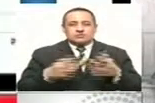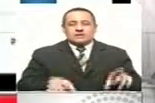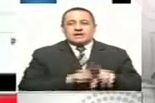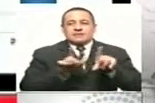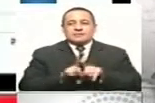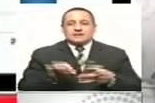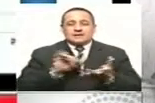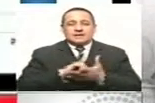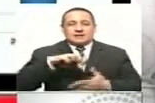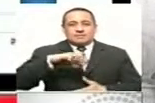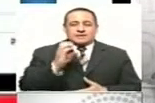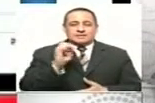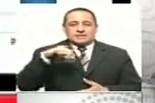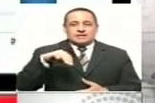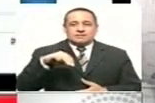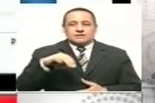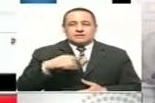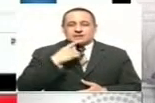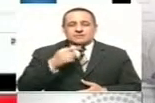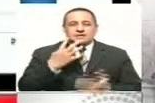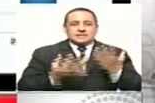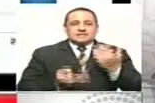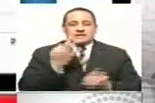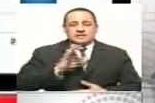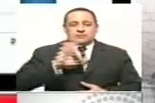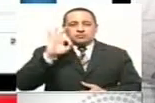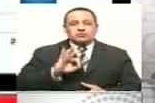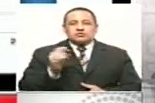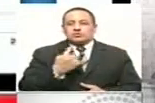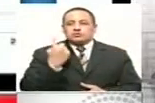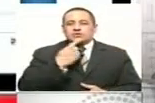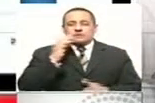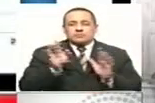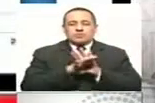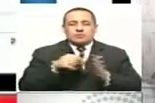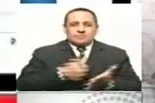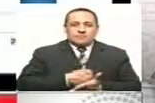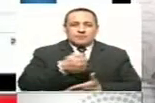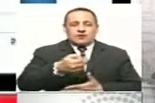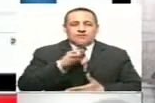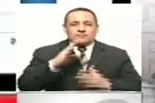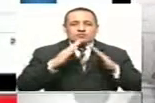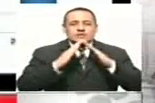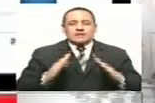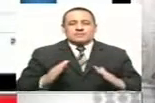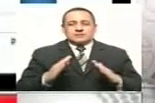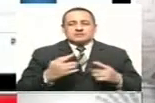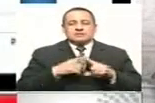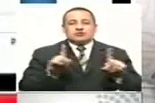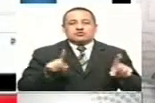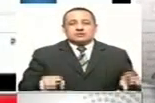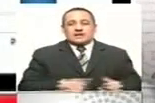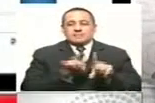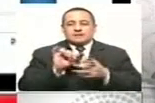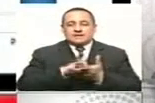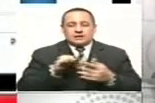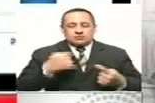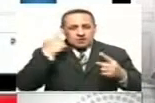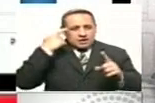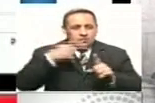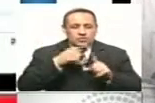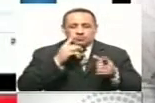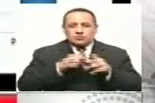en la PCM, este 13% no solamente es para pago de fonavistas, sino que hay una iniciativa